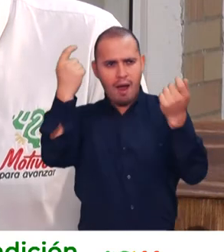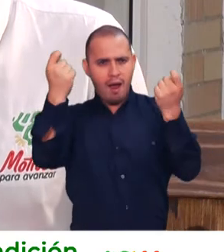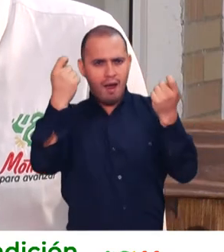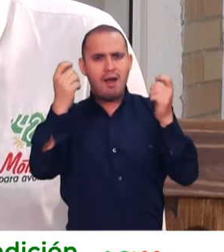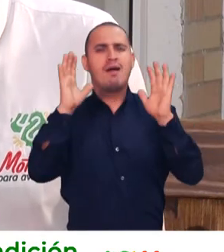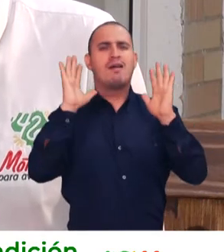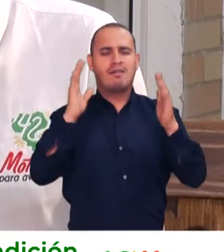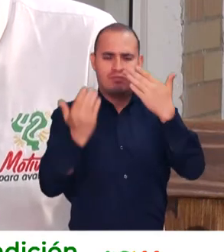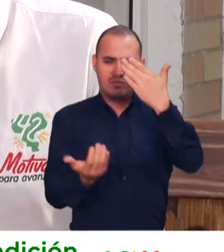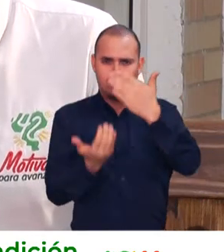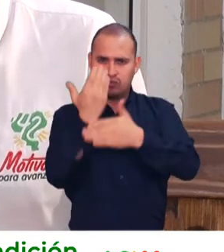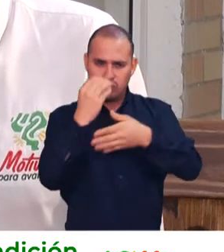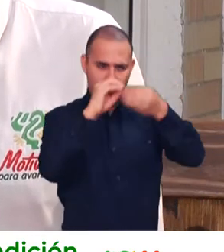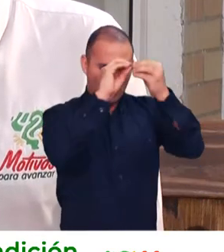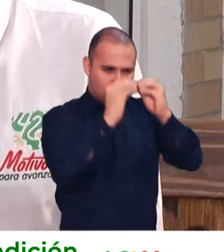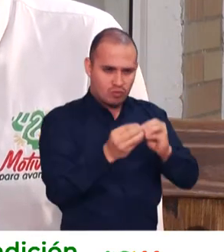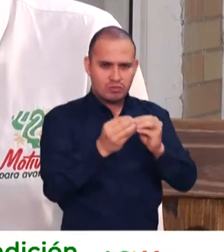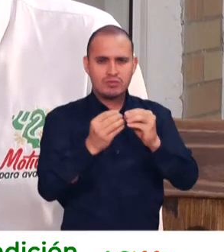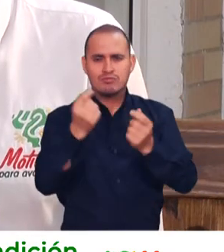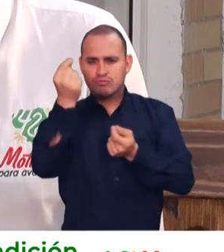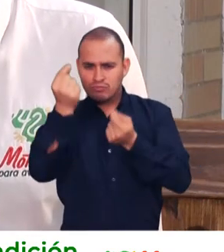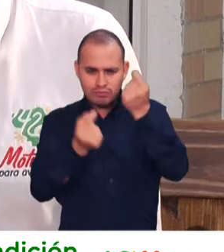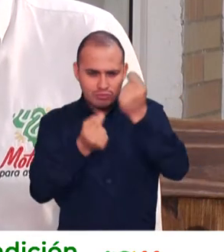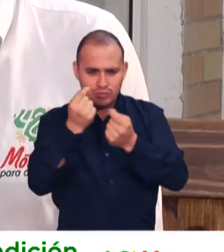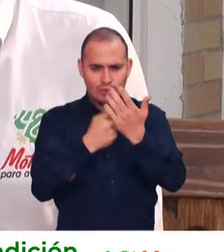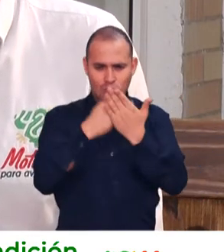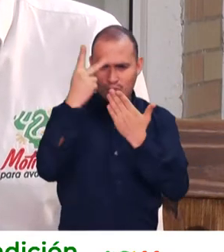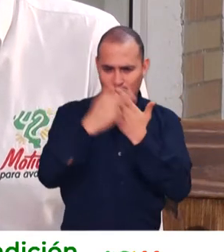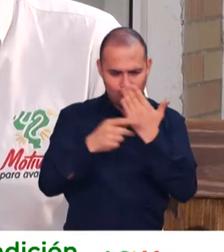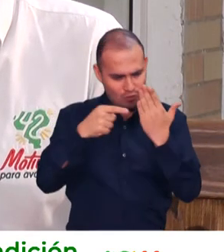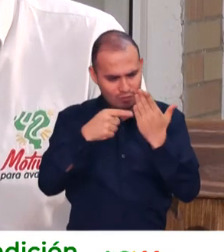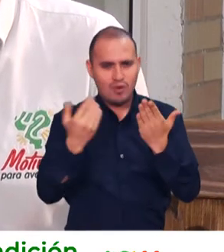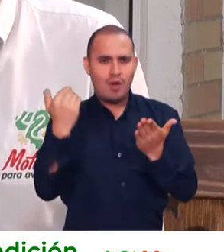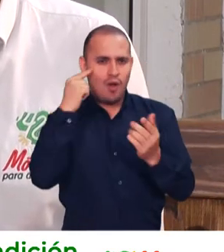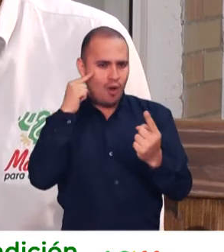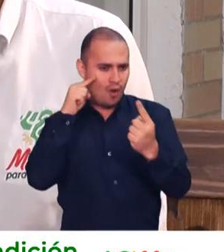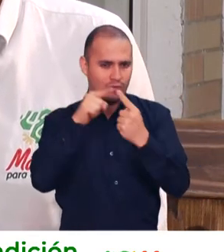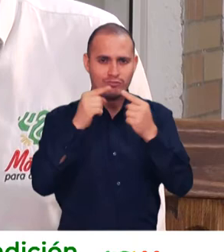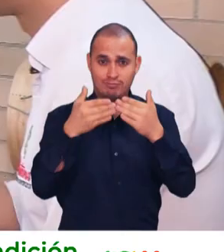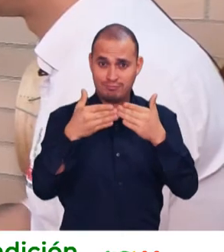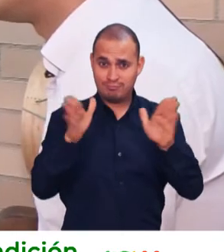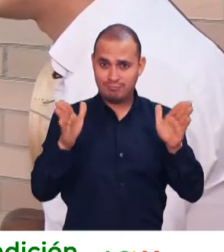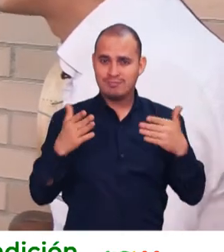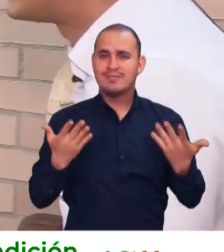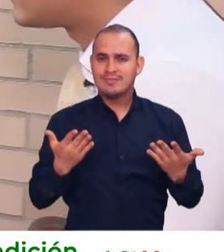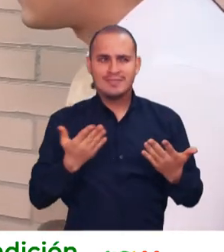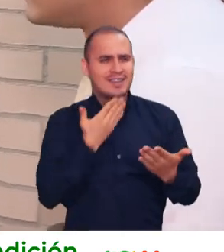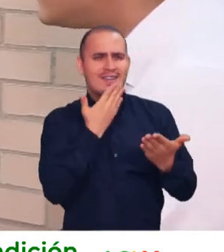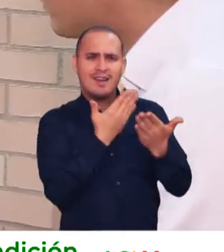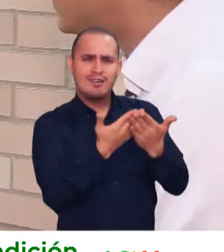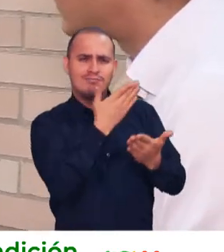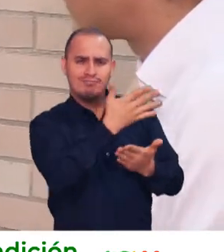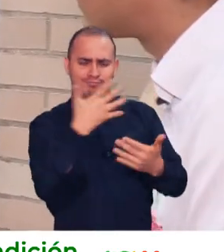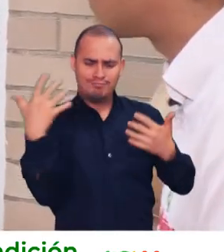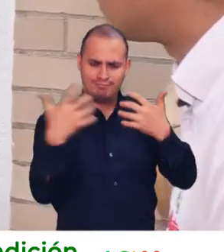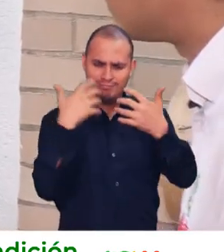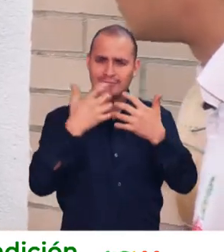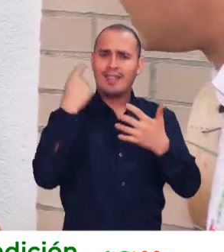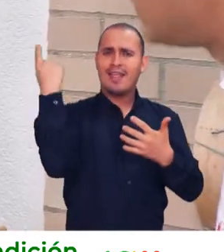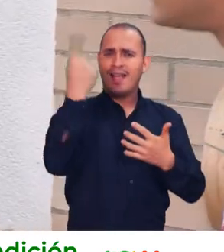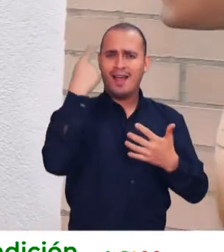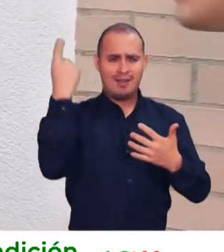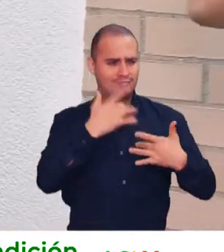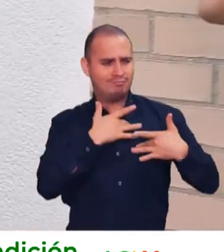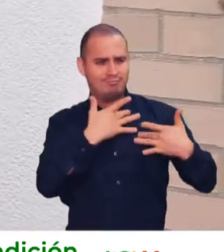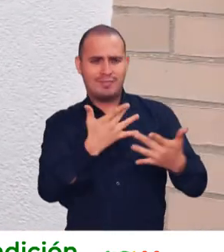una forma innovadora de financiación a los proyectos que tenemos para reactivación económica. Esto se da gracias al Sistema General de Regalías